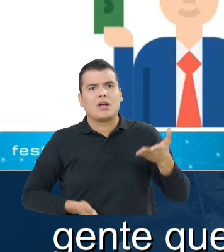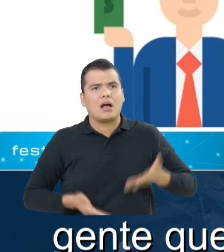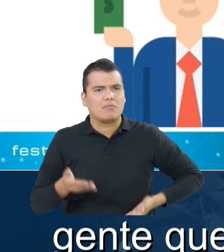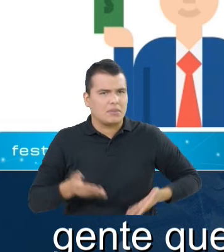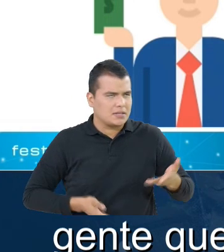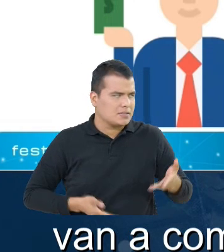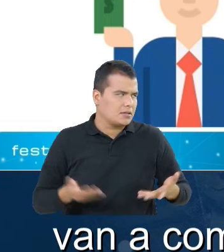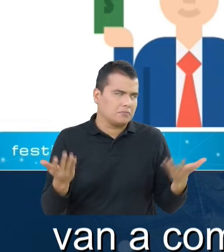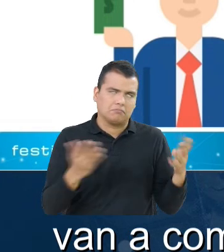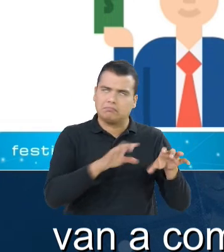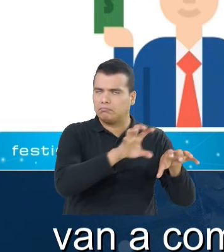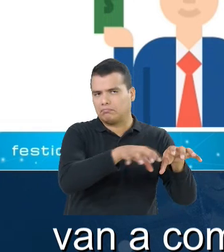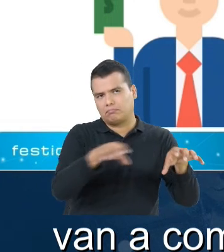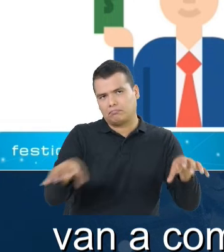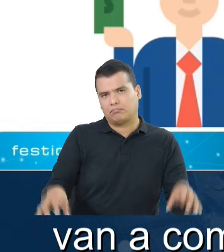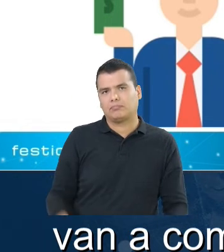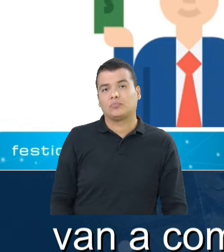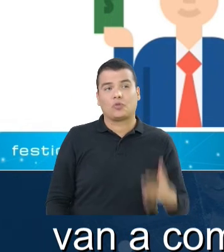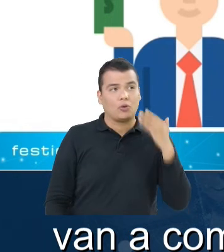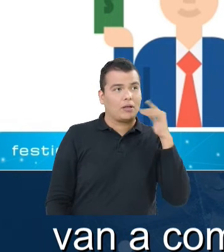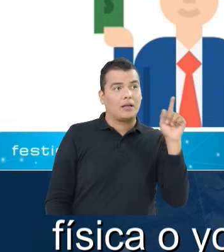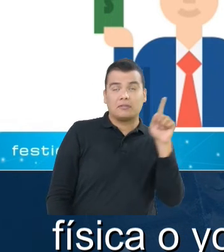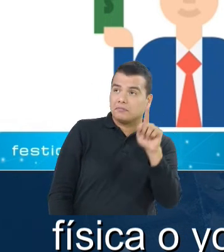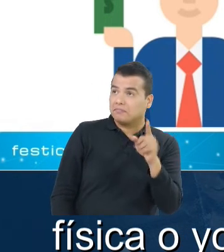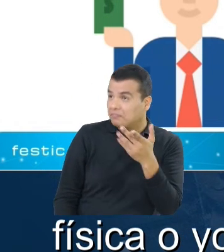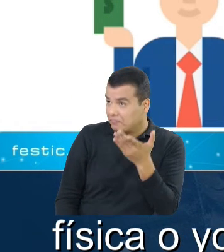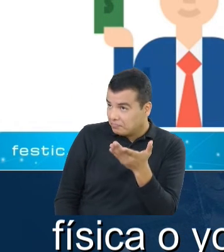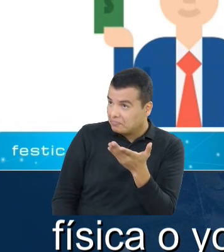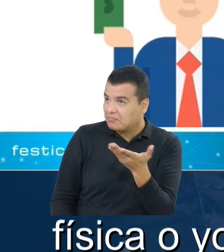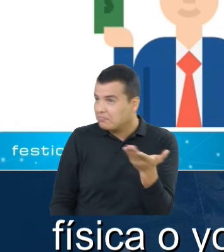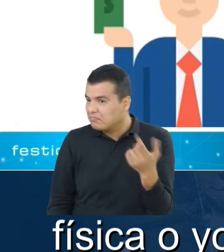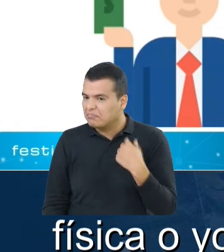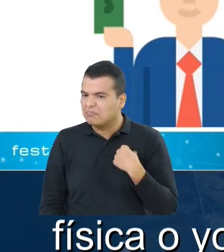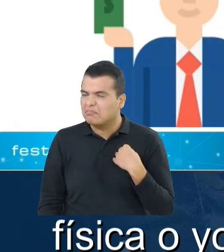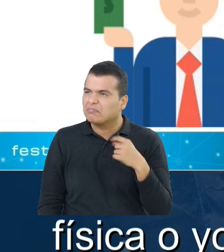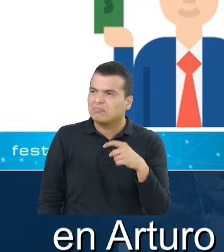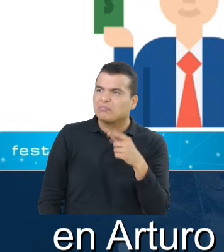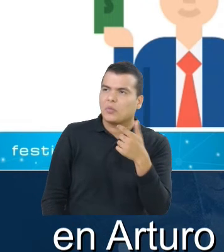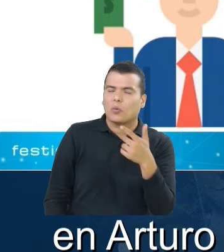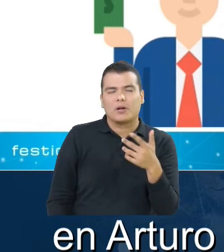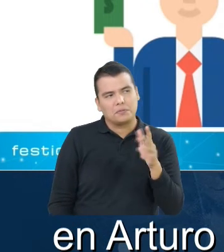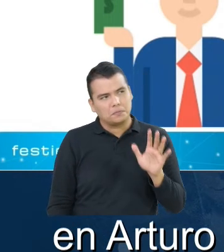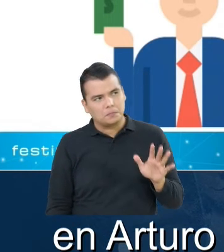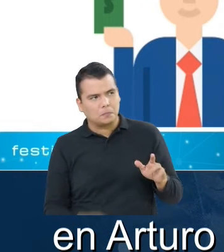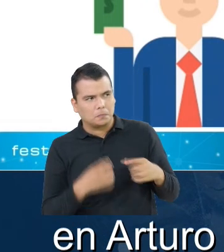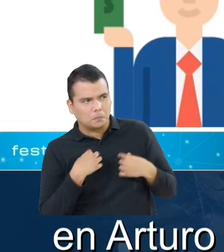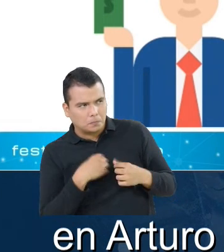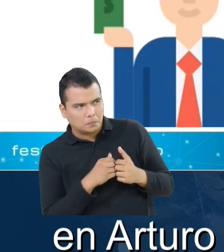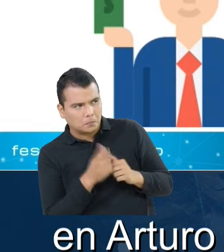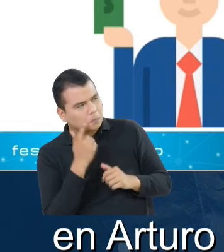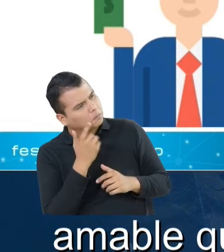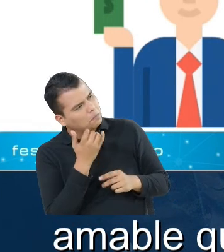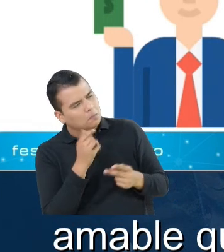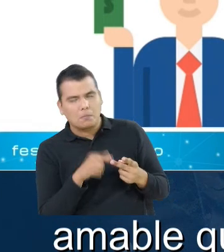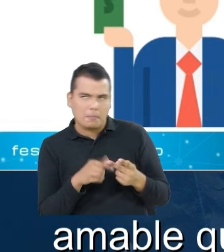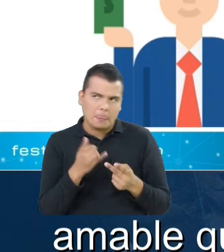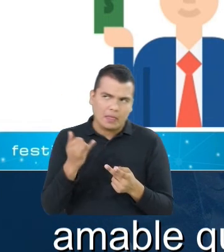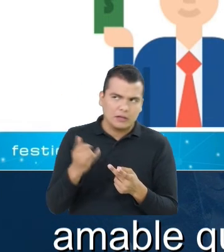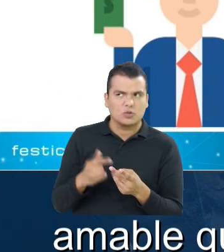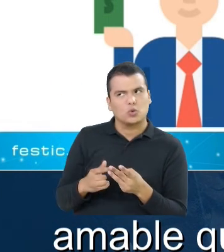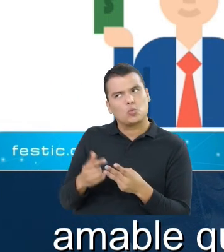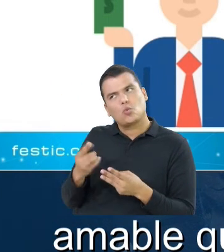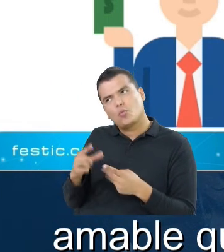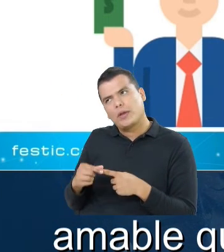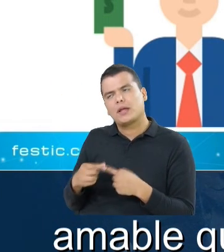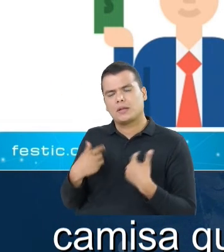camisa en Arturo Calle, hay una señora muy amable que me dice, señor Nicolás, ¿qué camisa quiere? No, estoy buscando una Sport. Ah, la quiere azul, la quiere verde, la